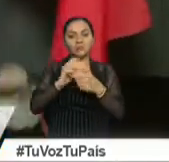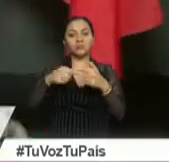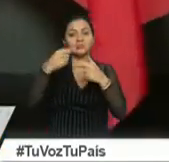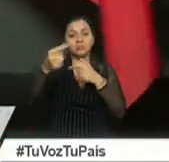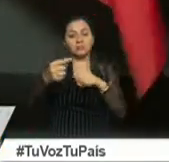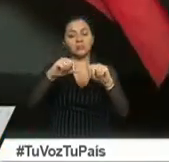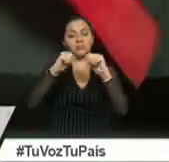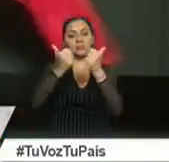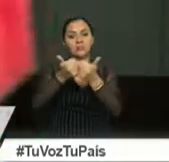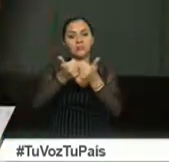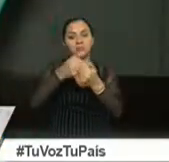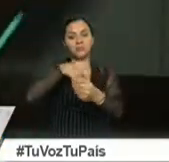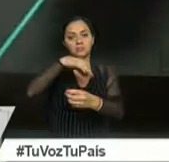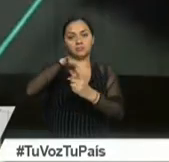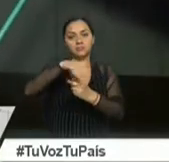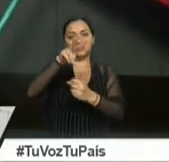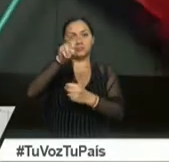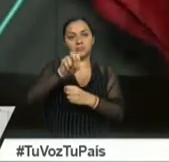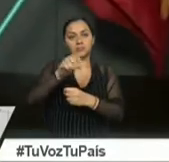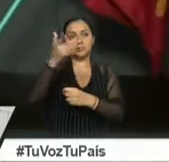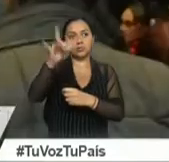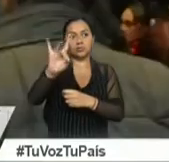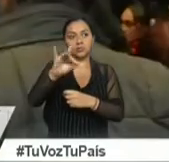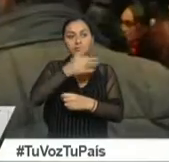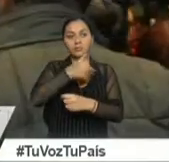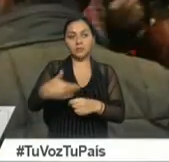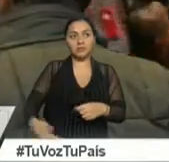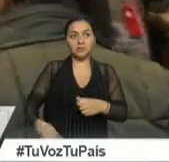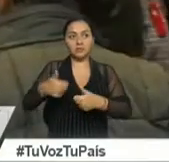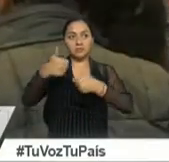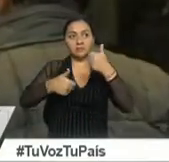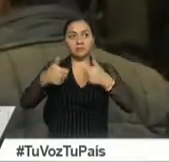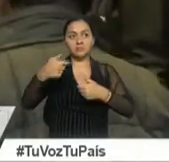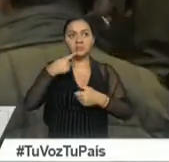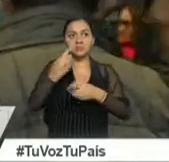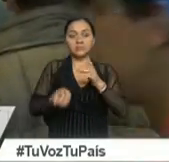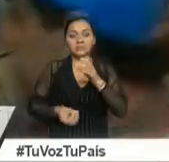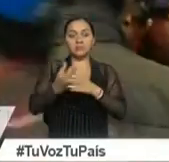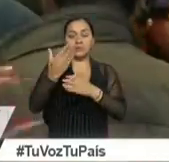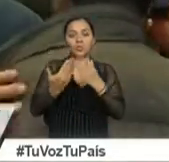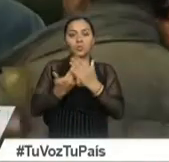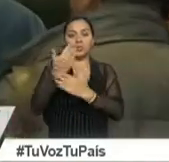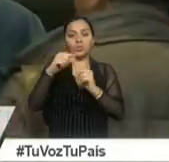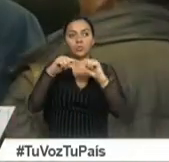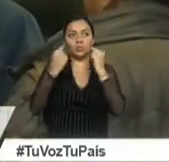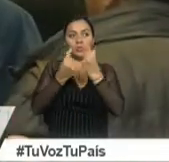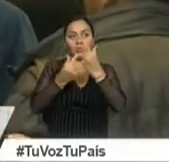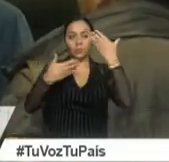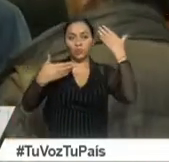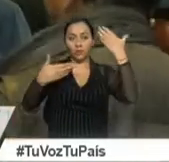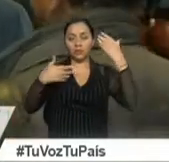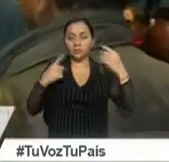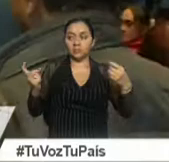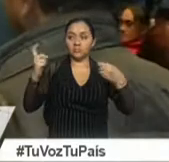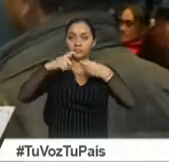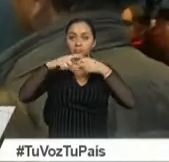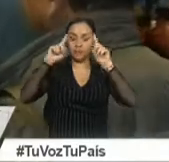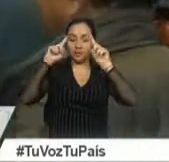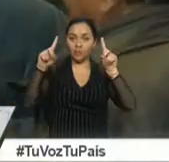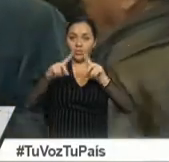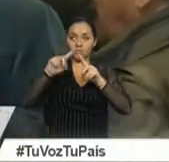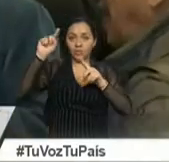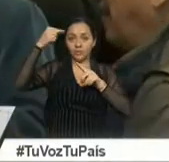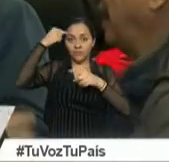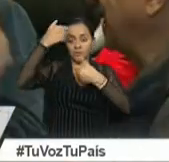y presidenciales de 2018. Al crearse un nuevo partido por el acuerdo entre el gobierno y